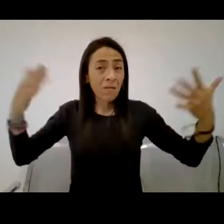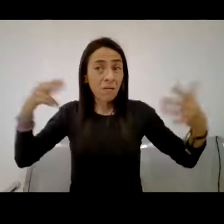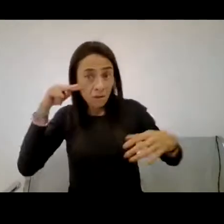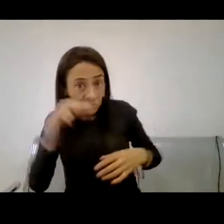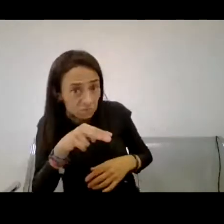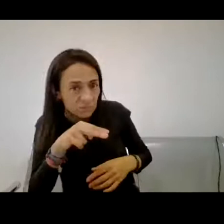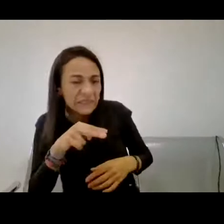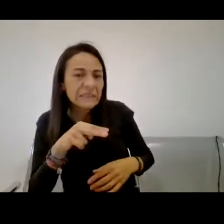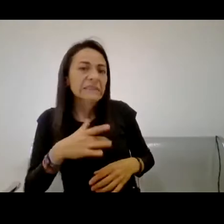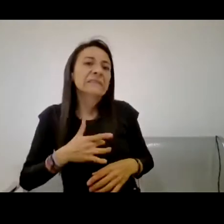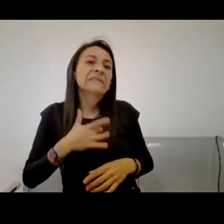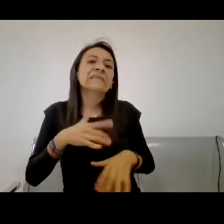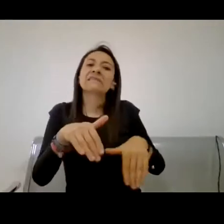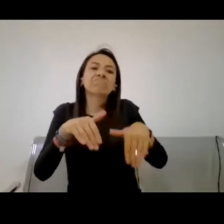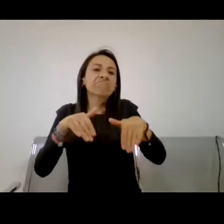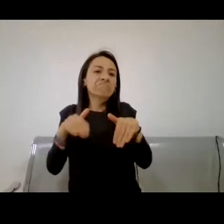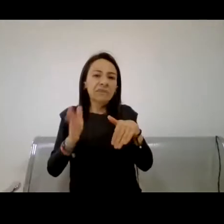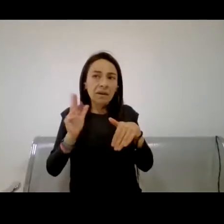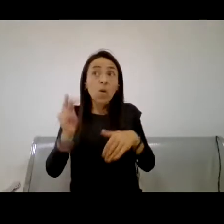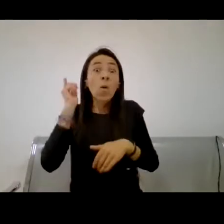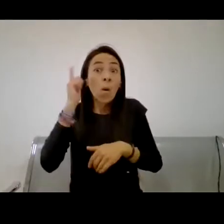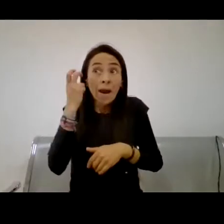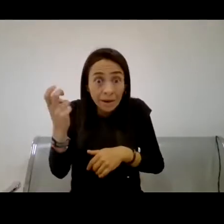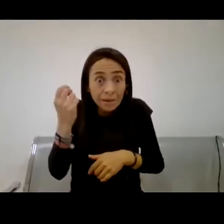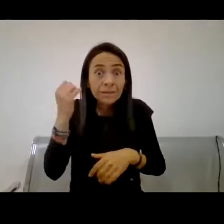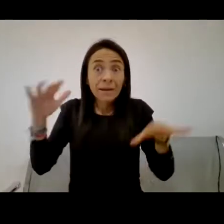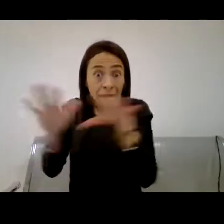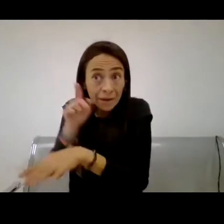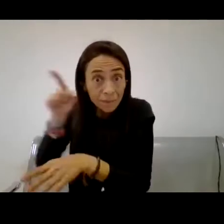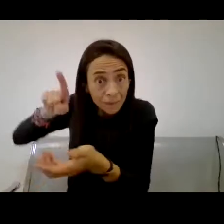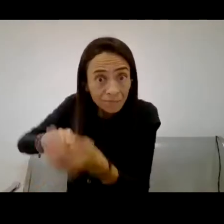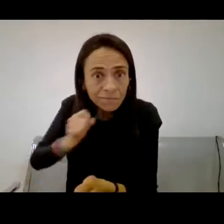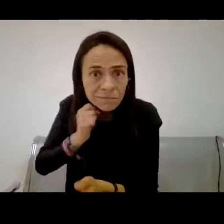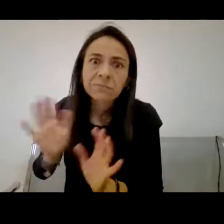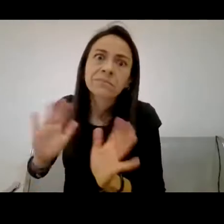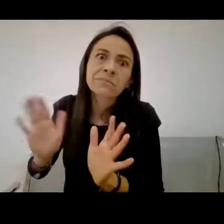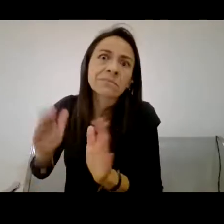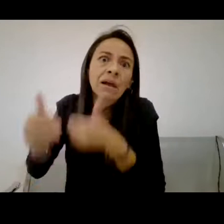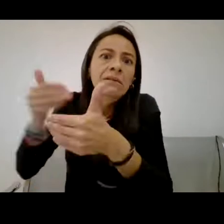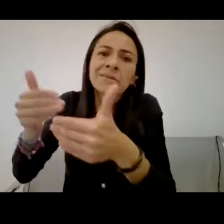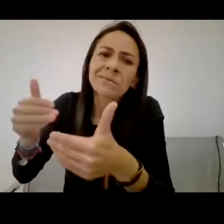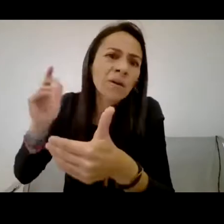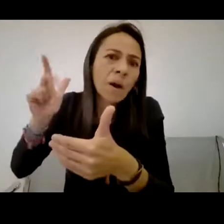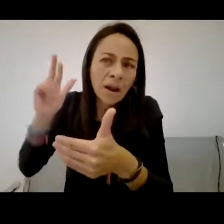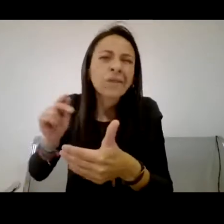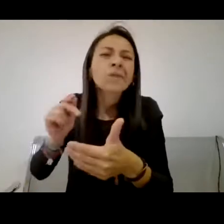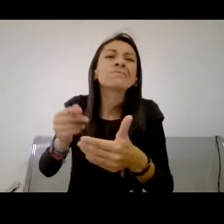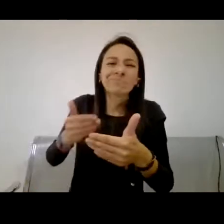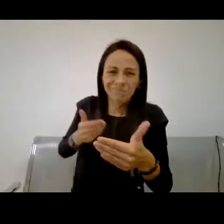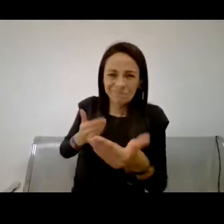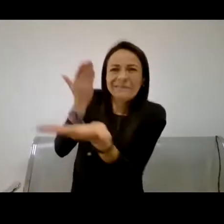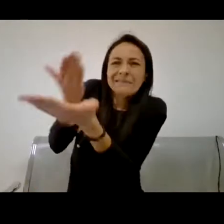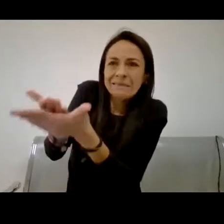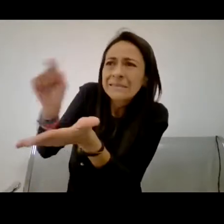reforma no pase. Les haremos una propuesta pronto para también hacer un proceso colectivo como el que ya hicimos